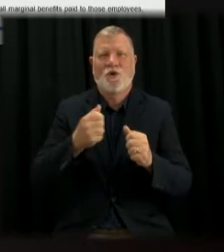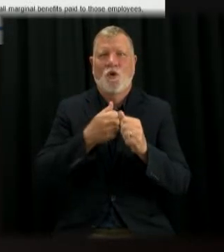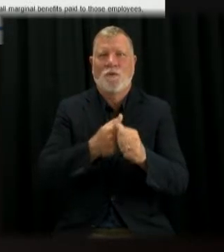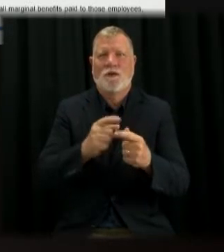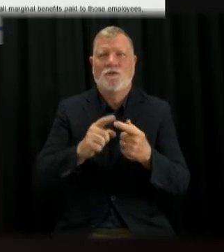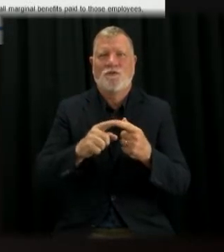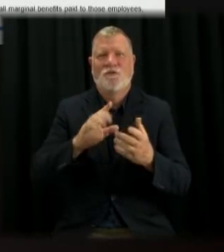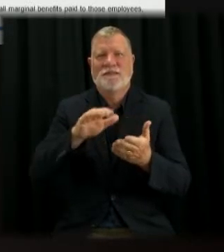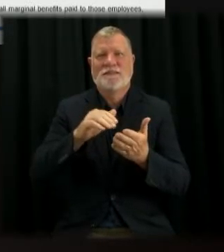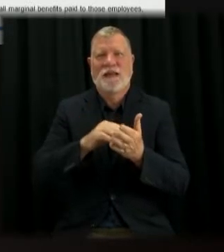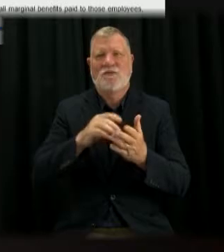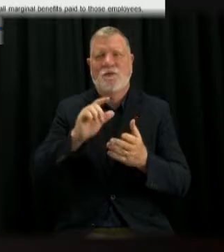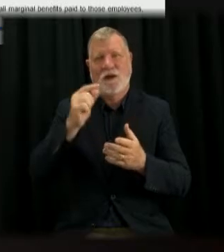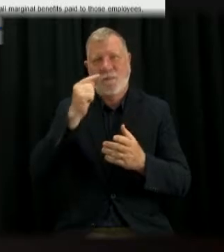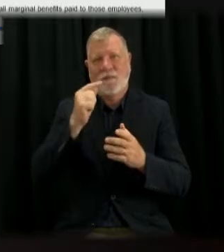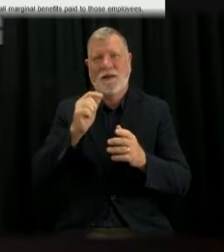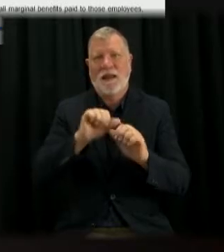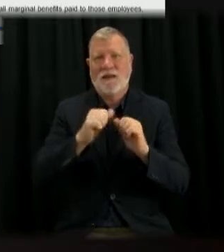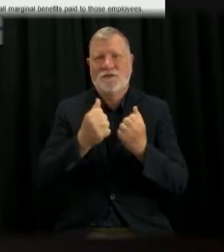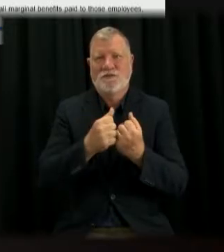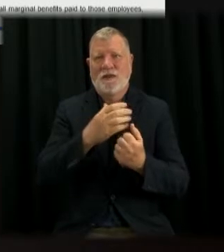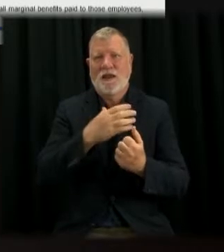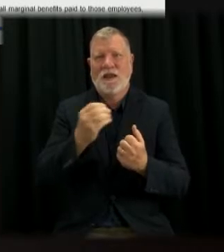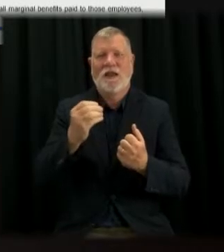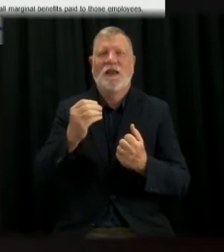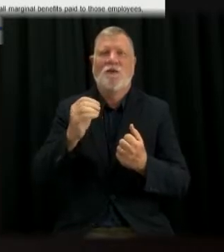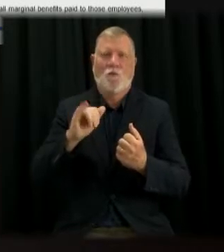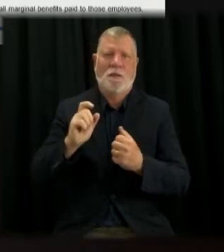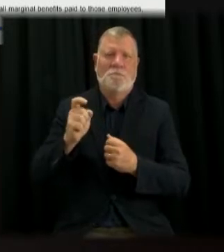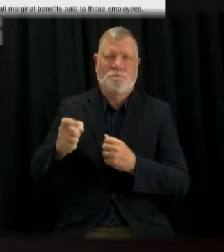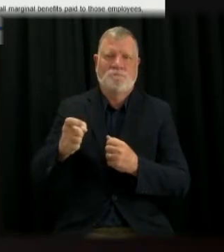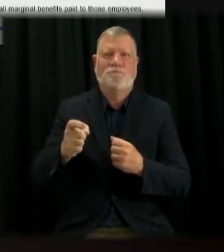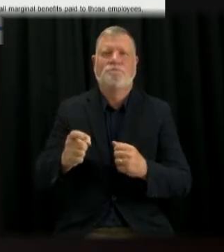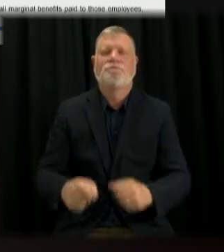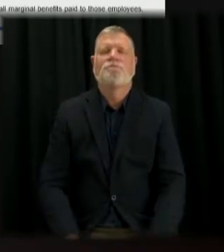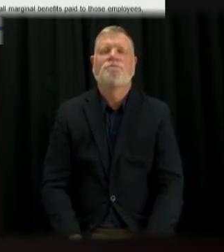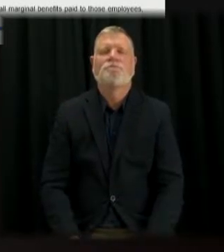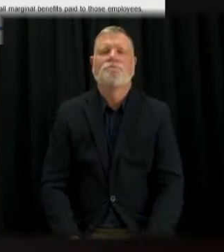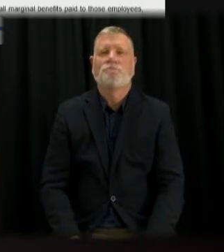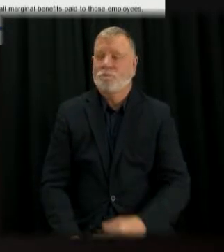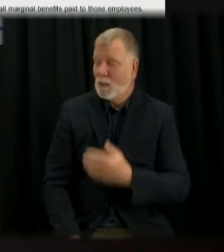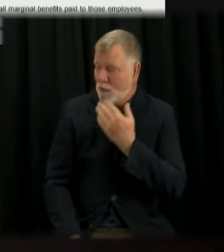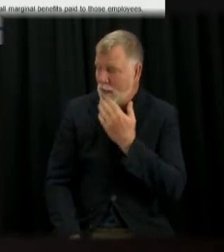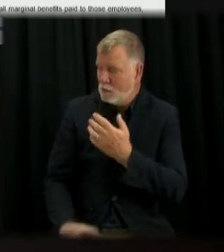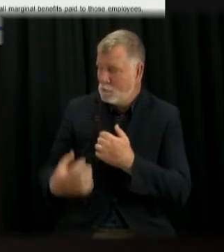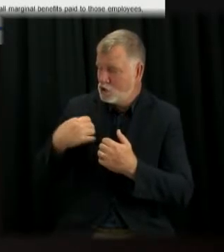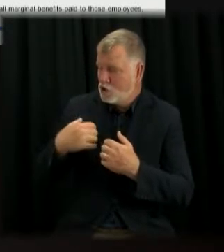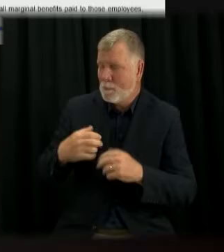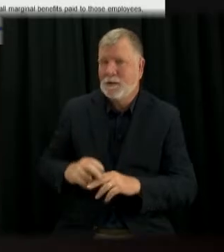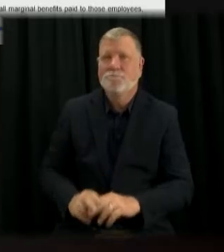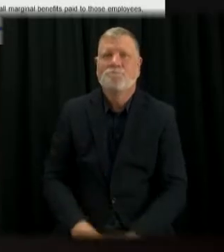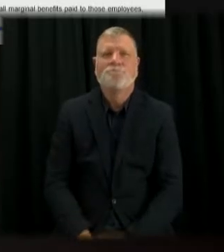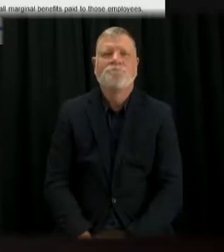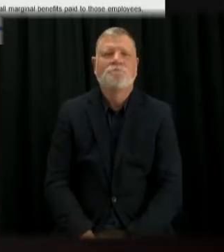los usos a estas organizaciones centrales. Muchas gracias, señor presidente.